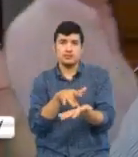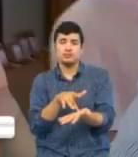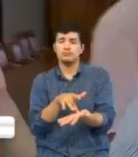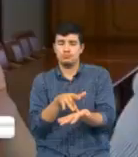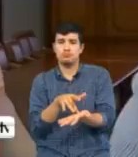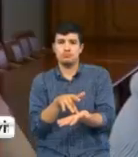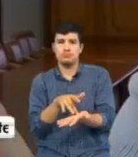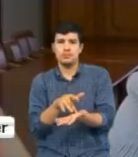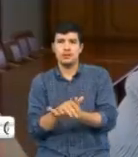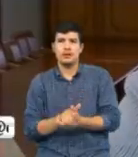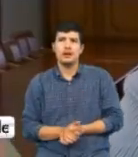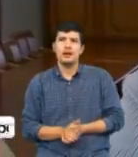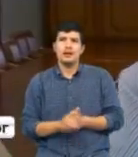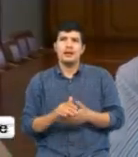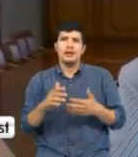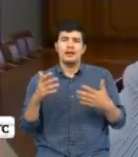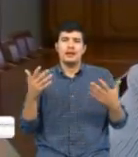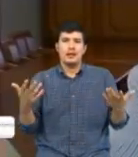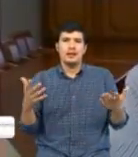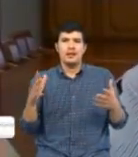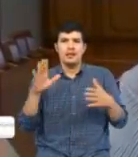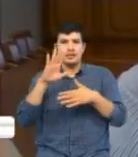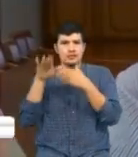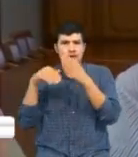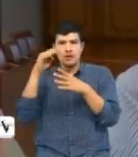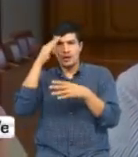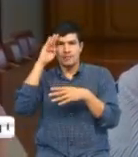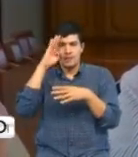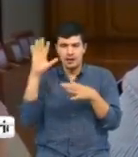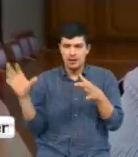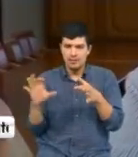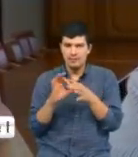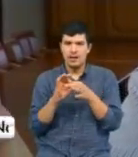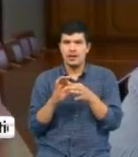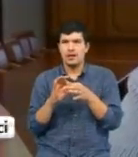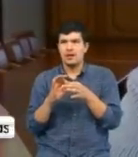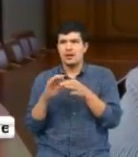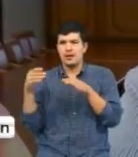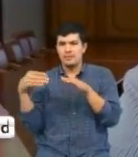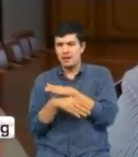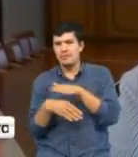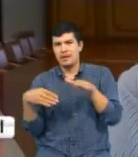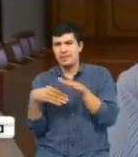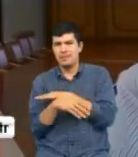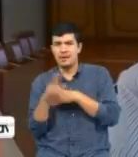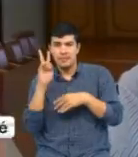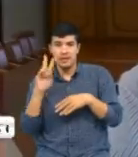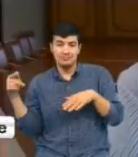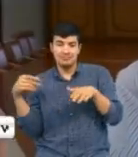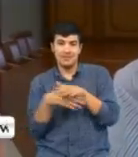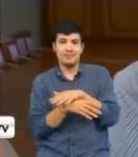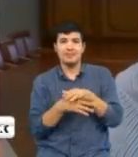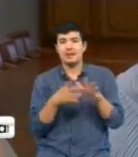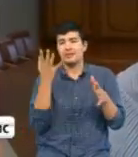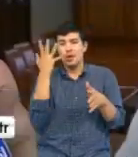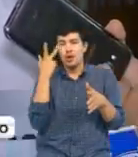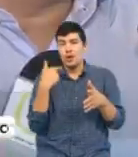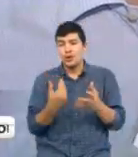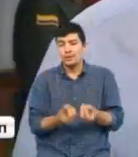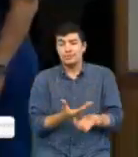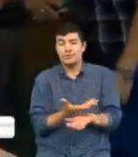pues, la migración unido a los índices de informalidad y desempleo histórico en la ciudad pues, son el caldo del cultivo para